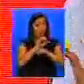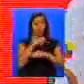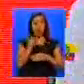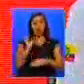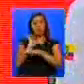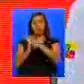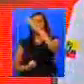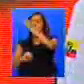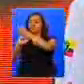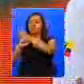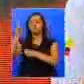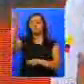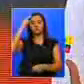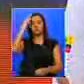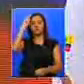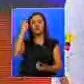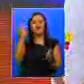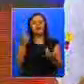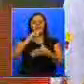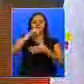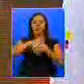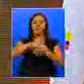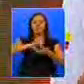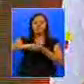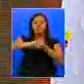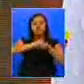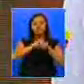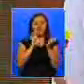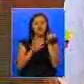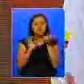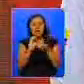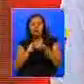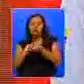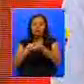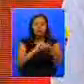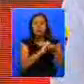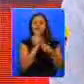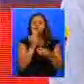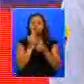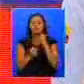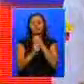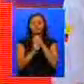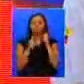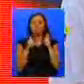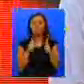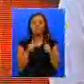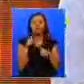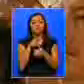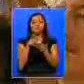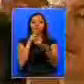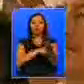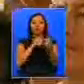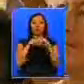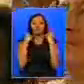es la solidaridad latinoamericana, la solidaridad que nos distingue, la hermandad que se hace efectiva en estos programas